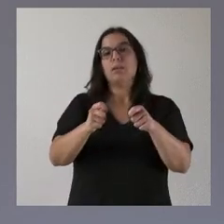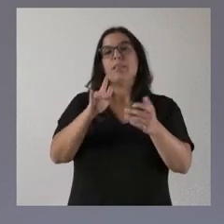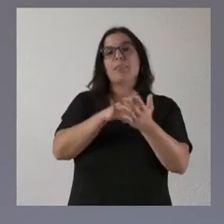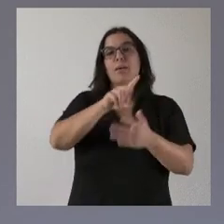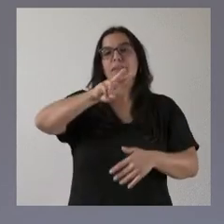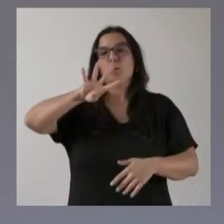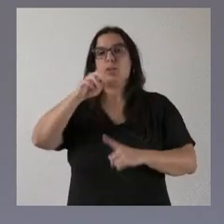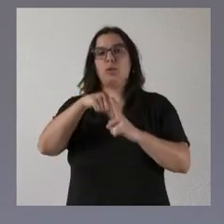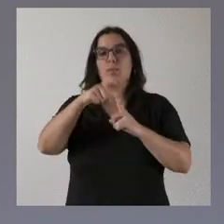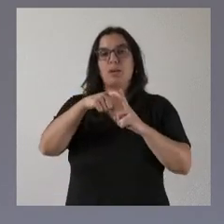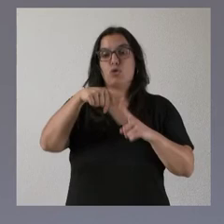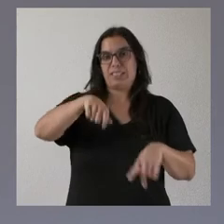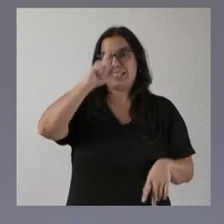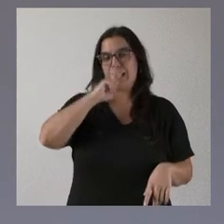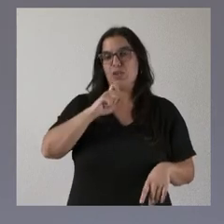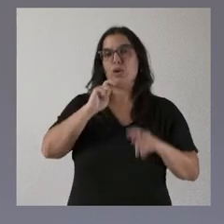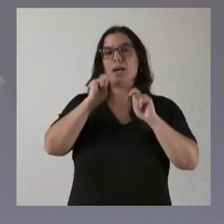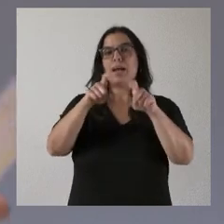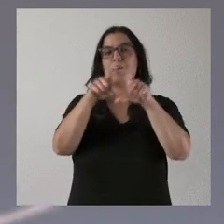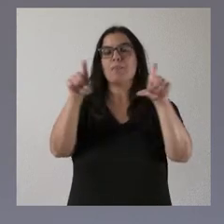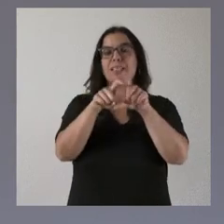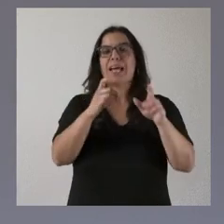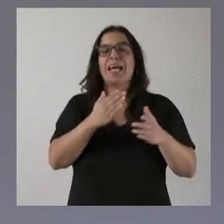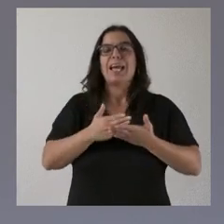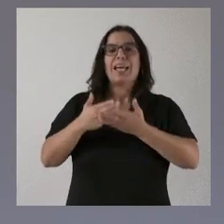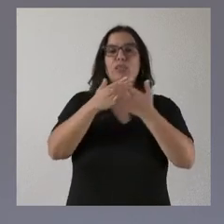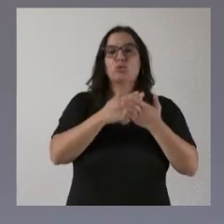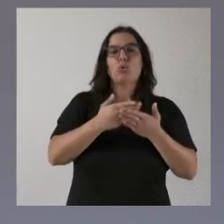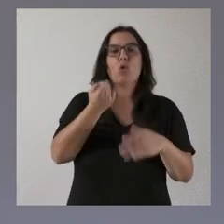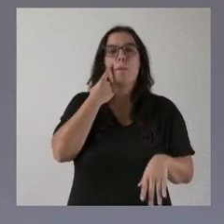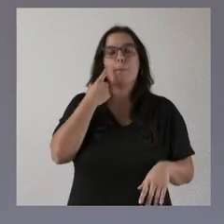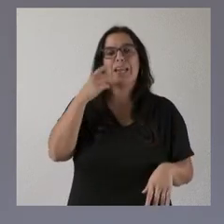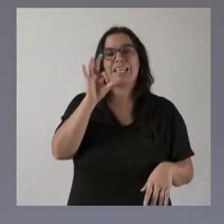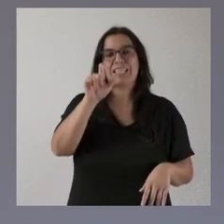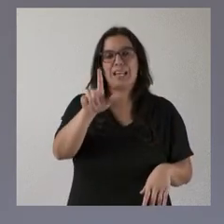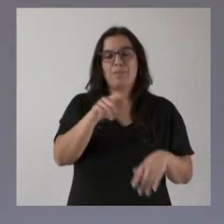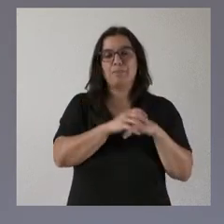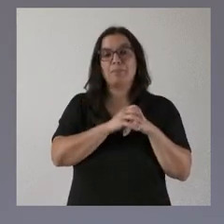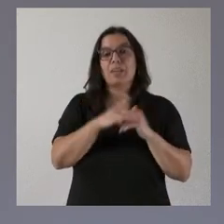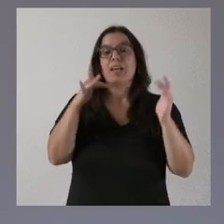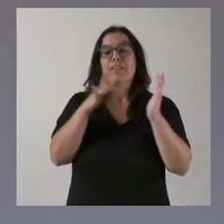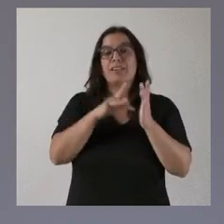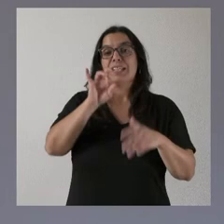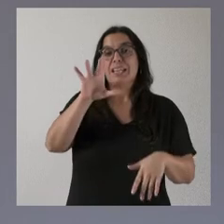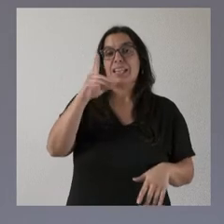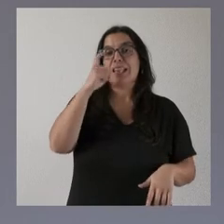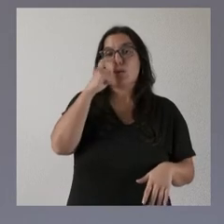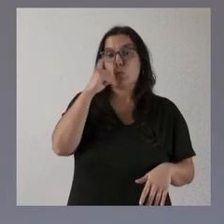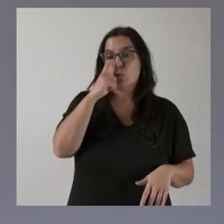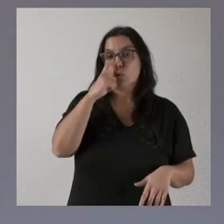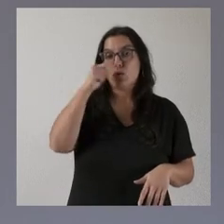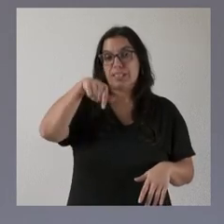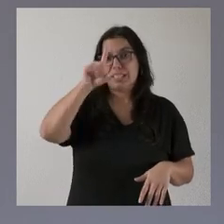202 a la empresa estudio mira sl con fecha 15 de junio del 2022